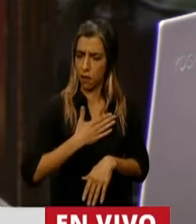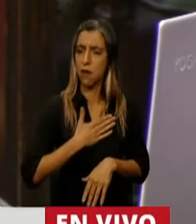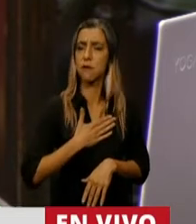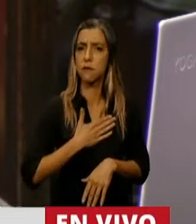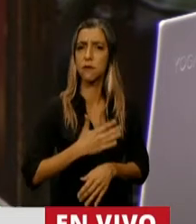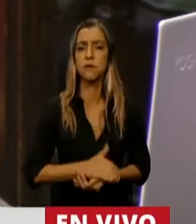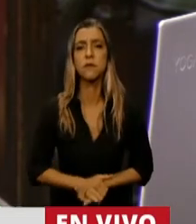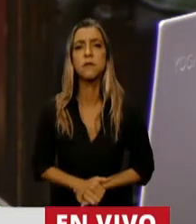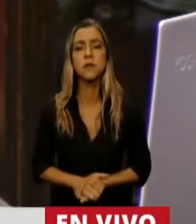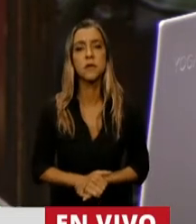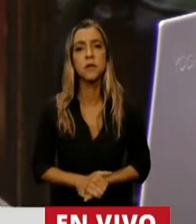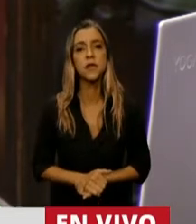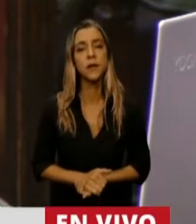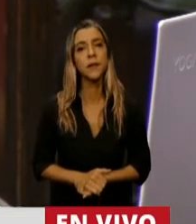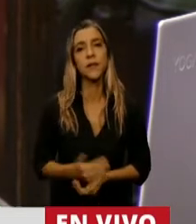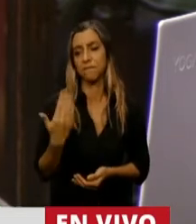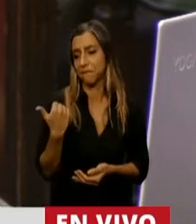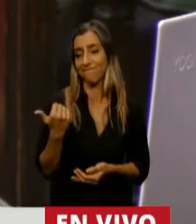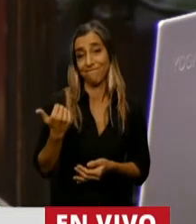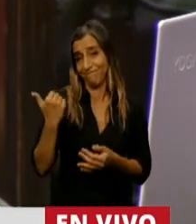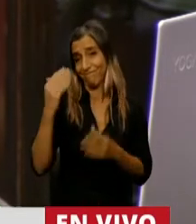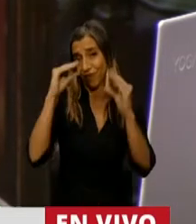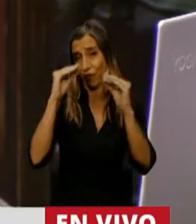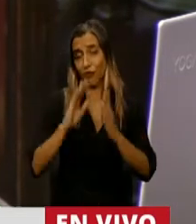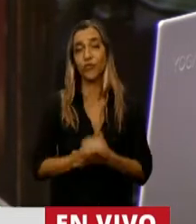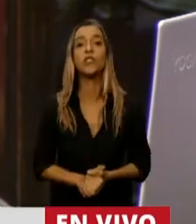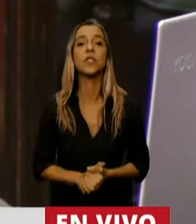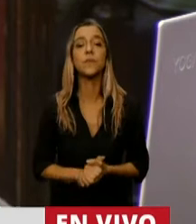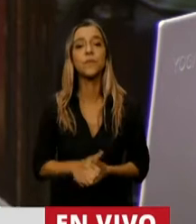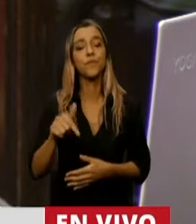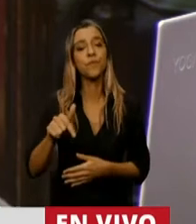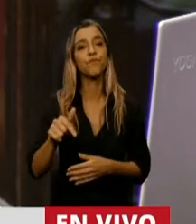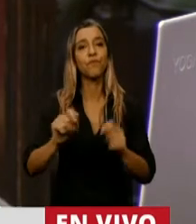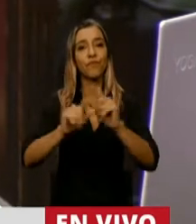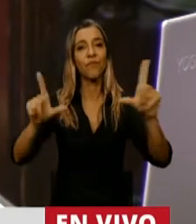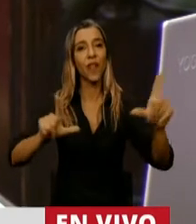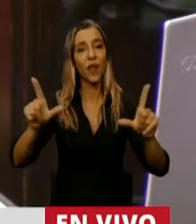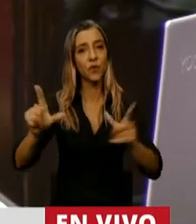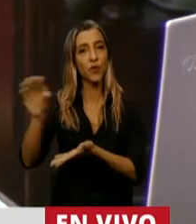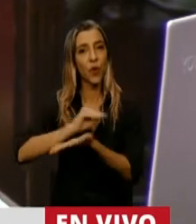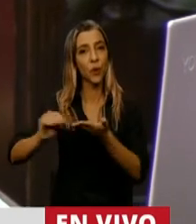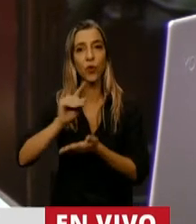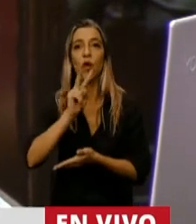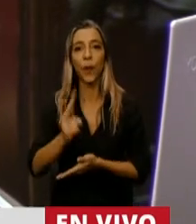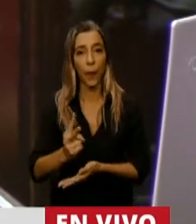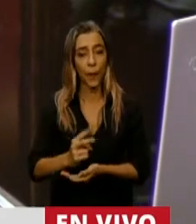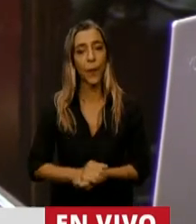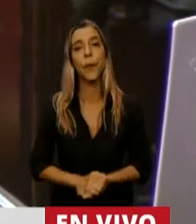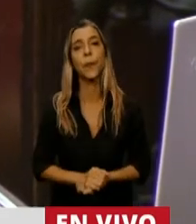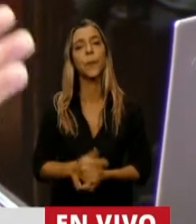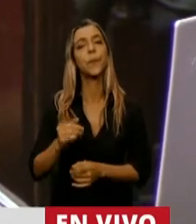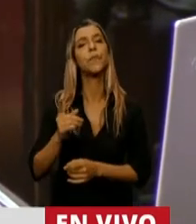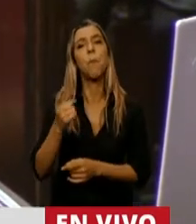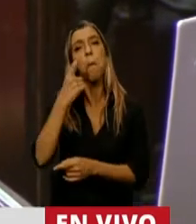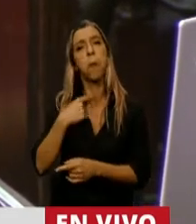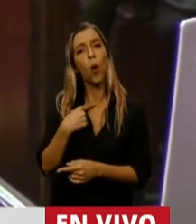Antes de ayer, presidente, mejor dicho anoche, en Diputados TV me preguntaban alrededor de